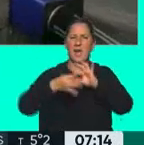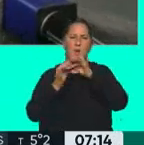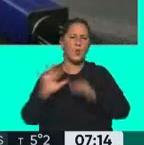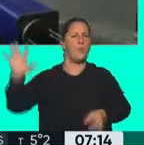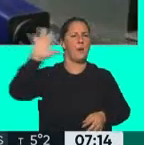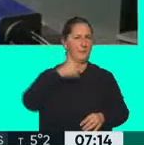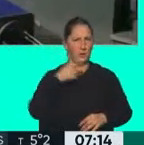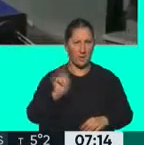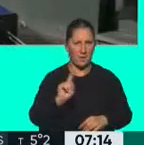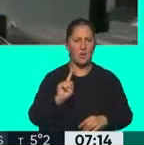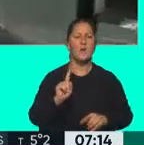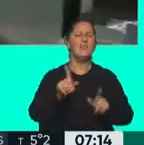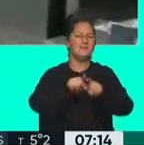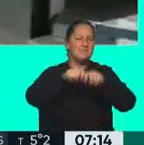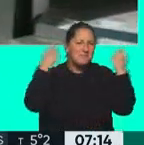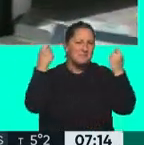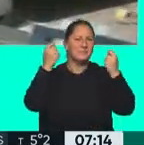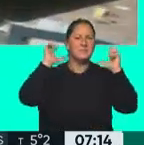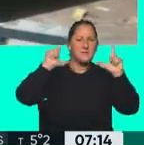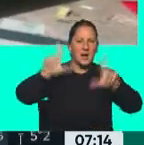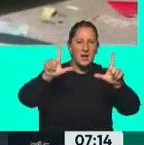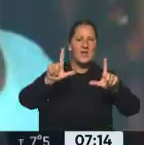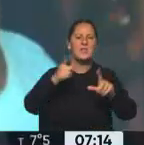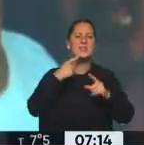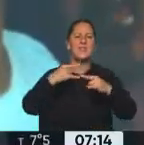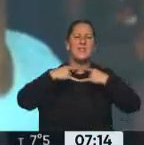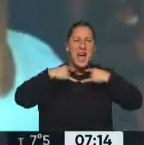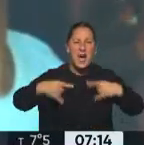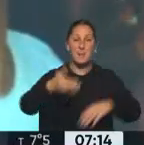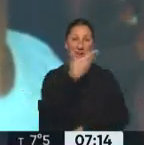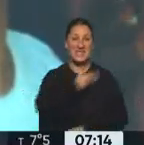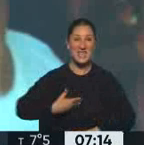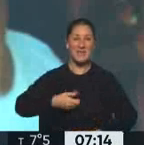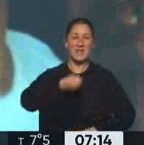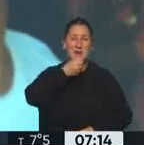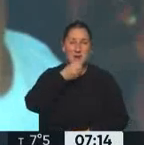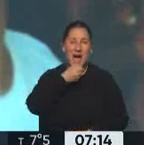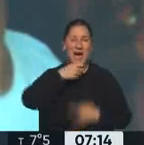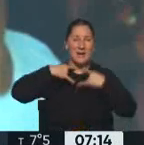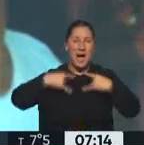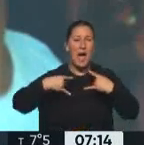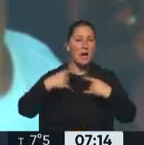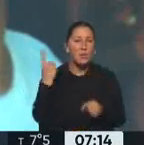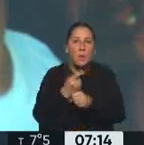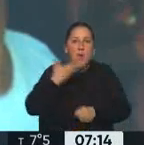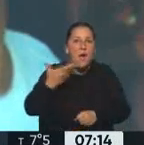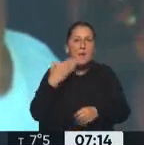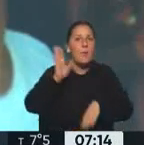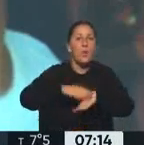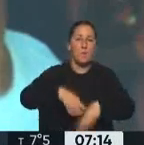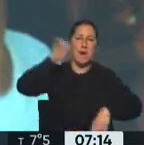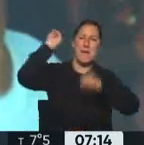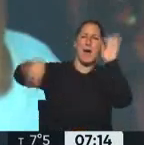medios decía que, de los medios locales, decía que tuvo que terminar a los gritos Olaf Scholz porque no podía hablar de la silbatina que había justamente